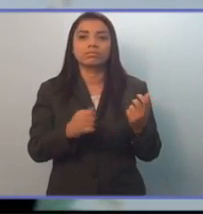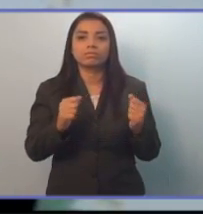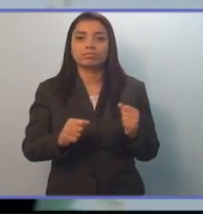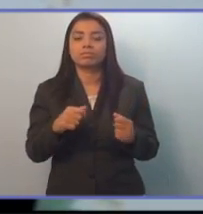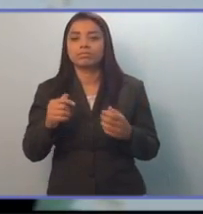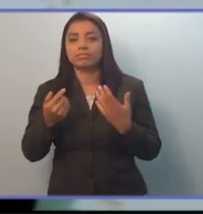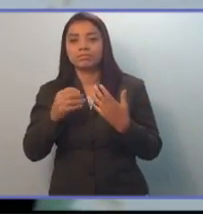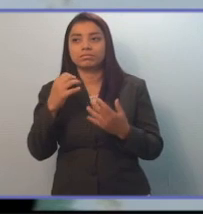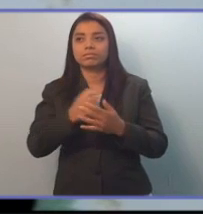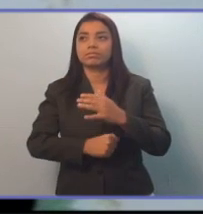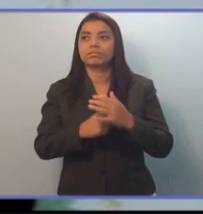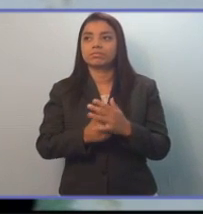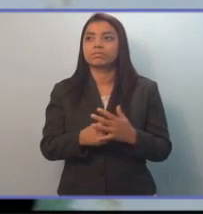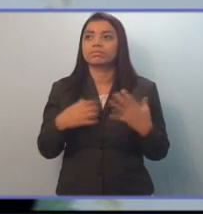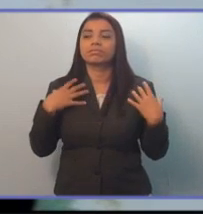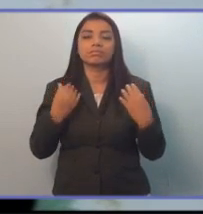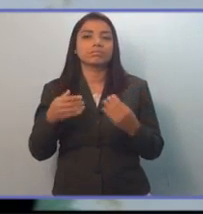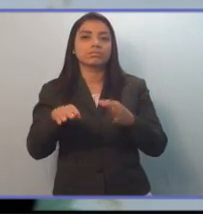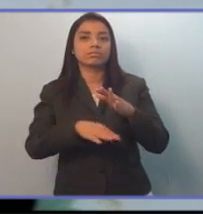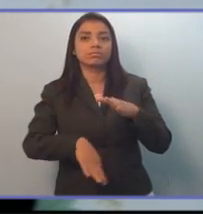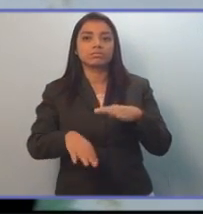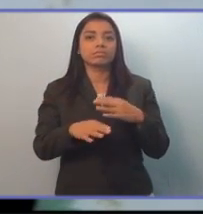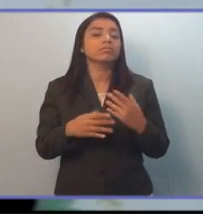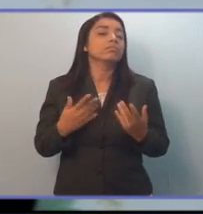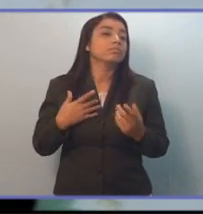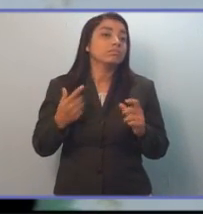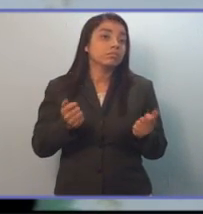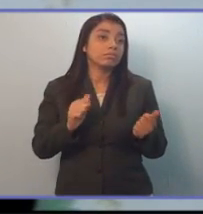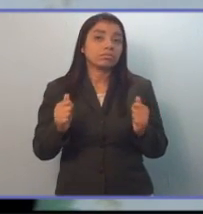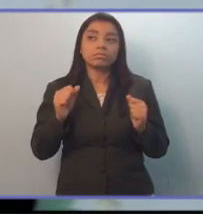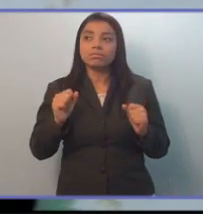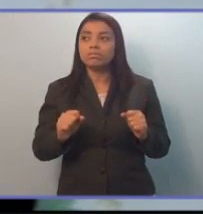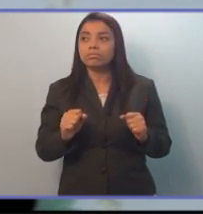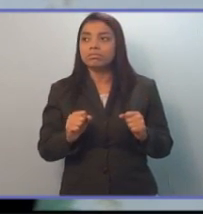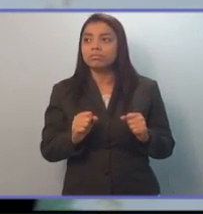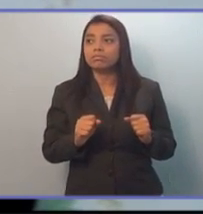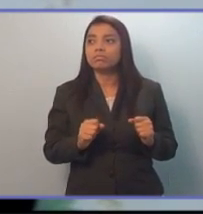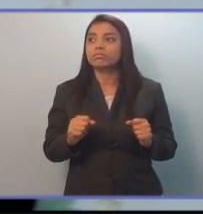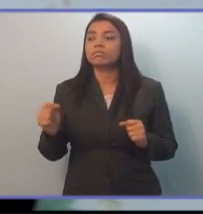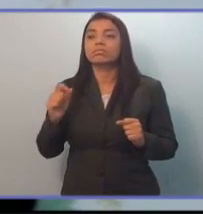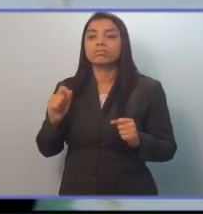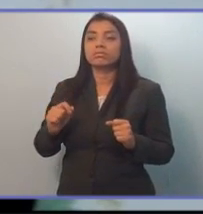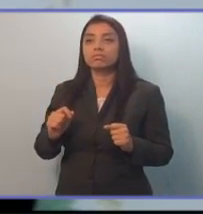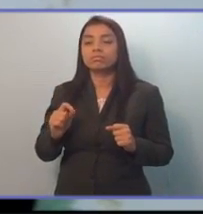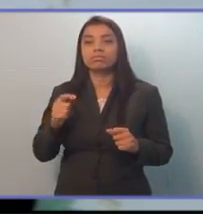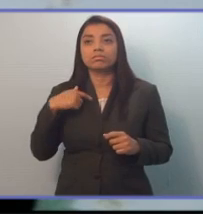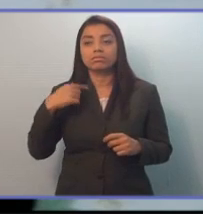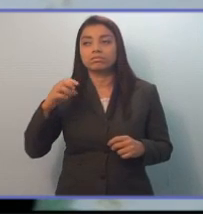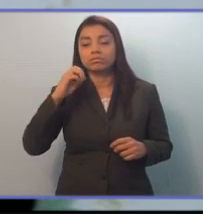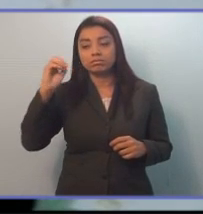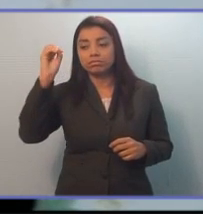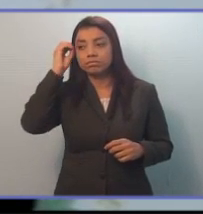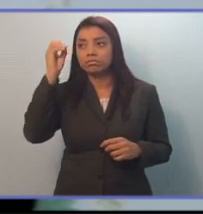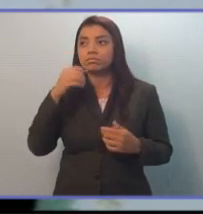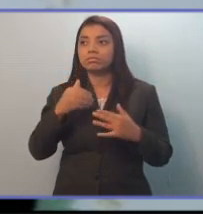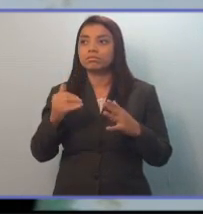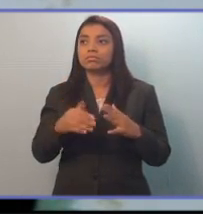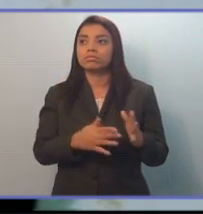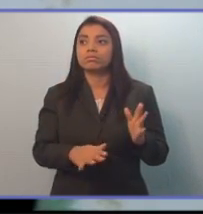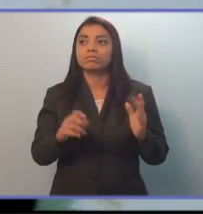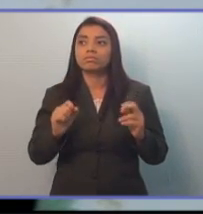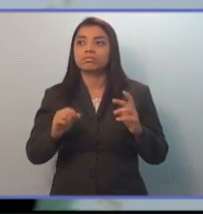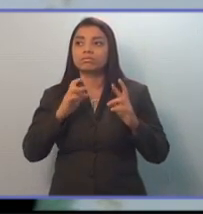ella sola, depende de la fundamentación que yo le dé. O sea, pero no puedo yo estar adelantando qué caso voy a